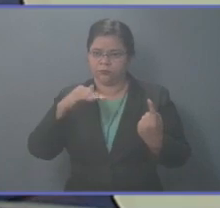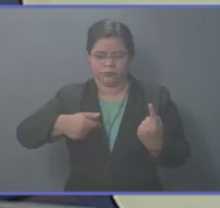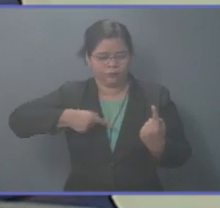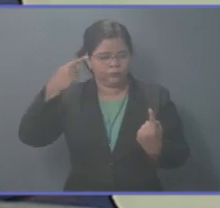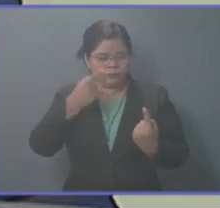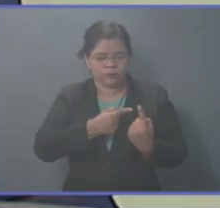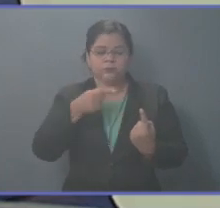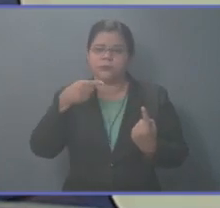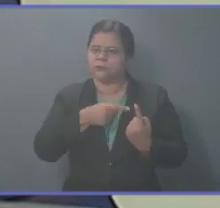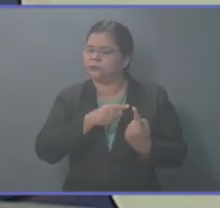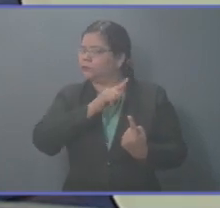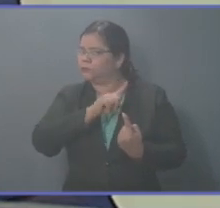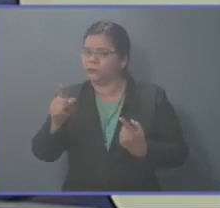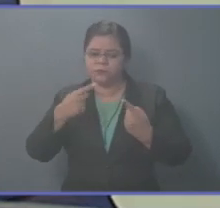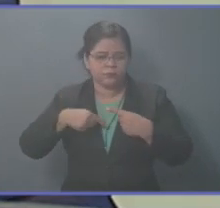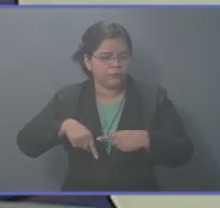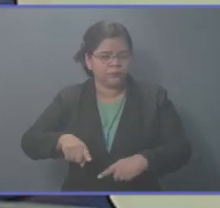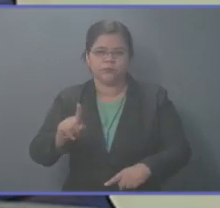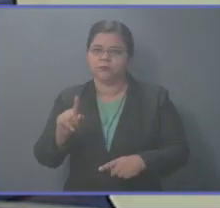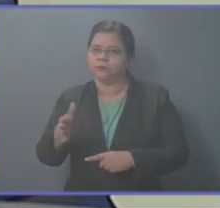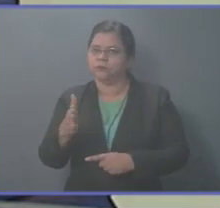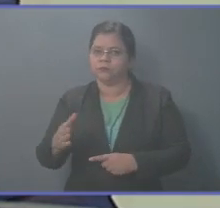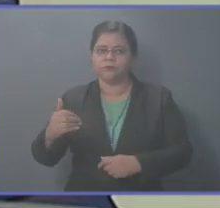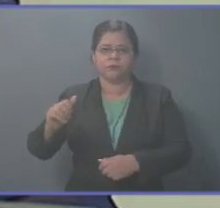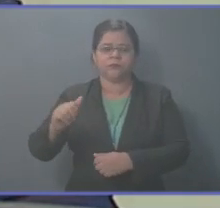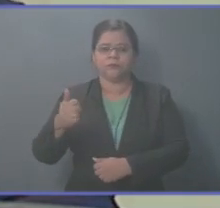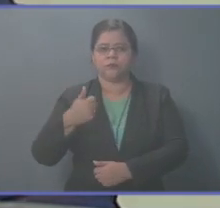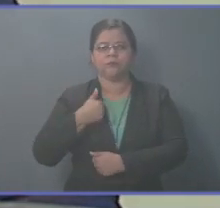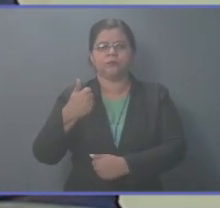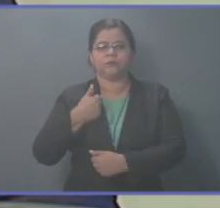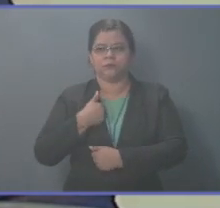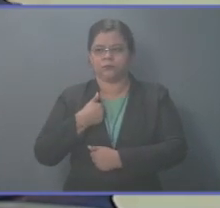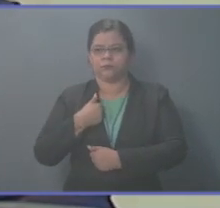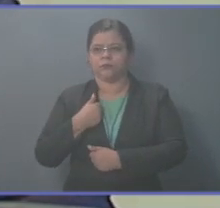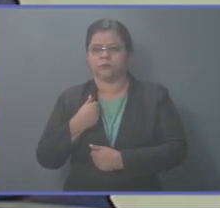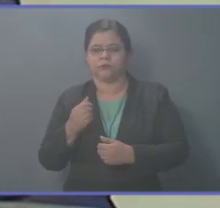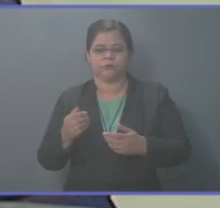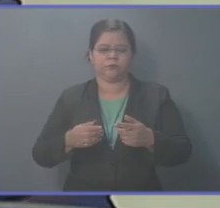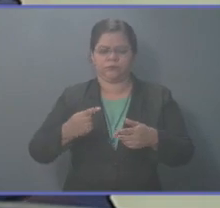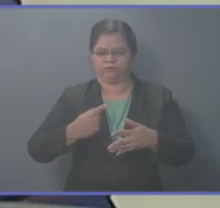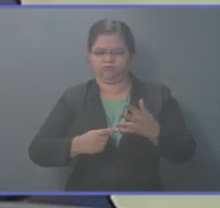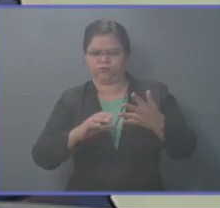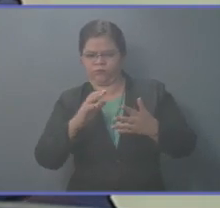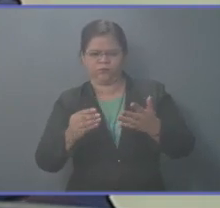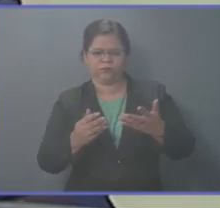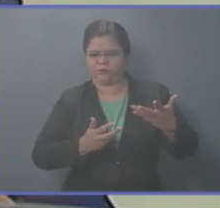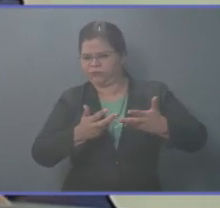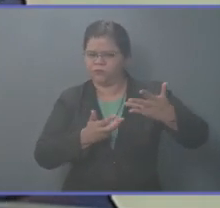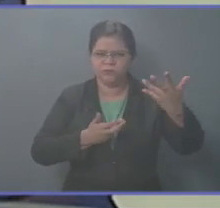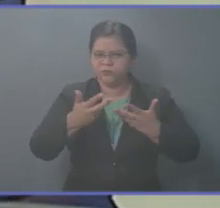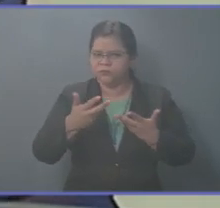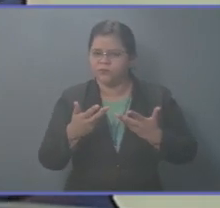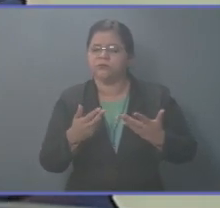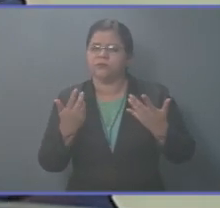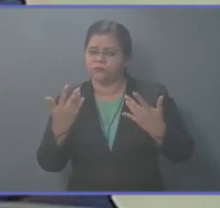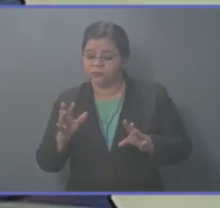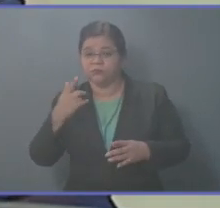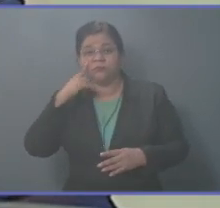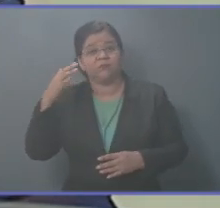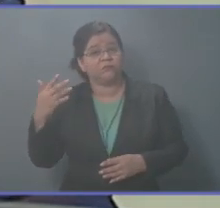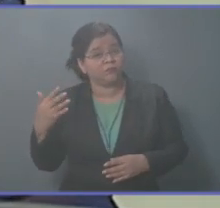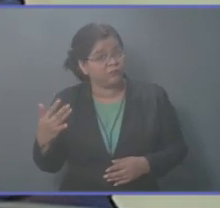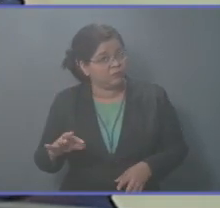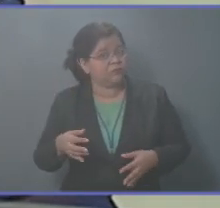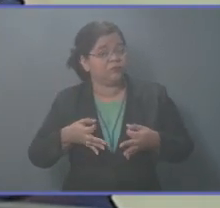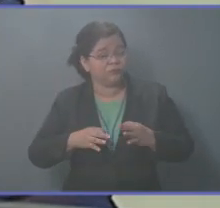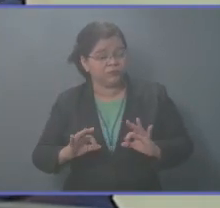República que se abstenga de hacer uso de la Fuerza Armada contrario a los fines constitucionalmente establecidos y de poner en riesgo las formas